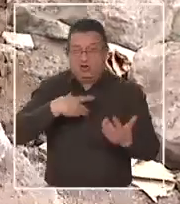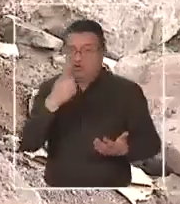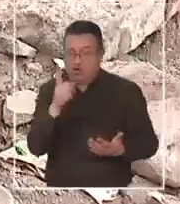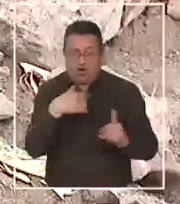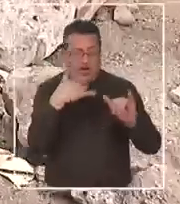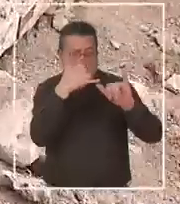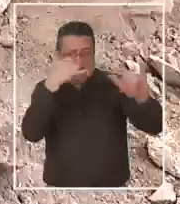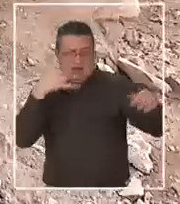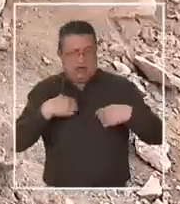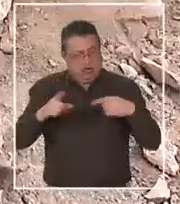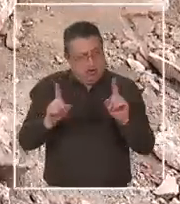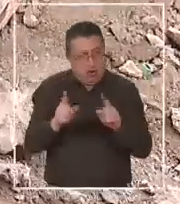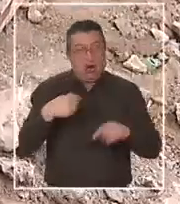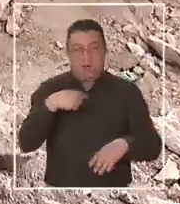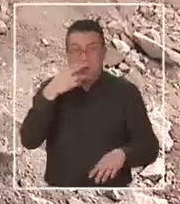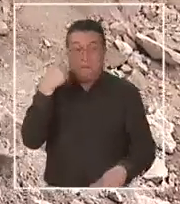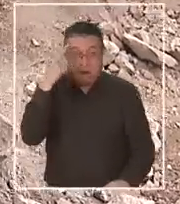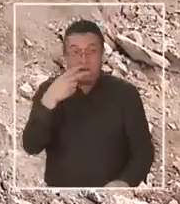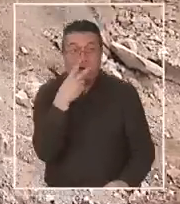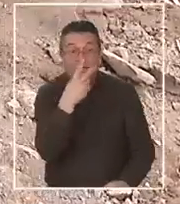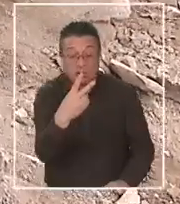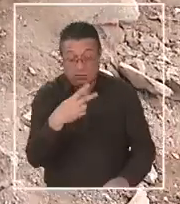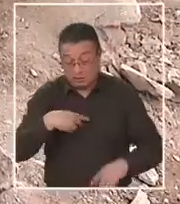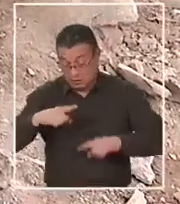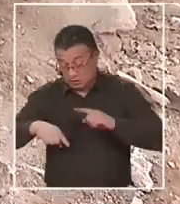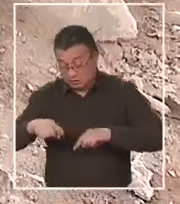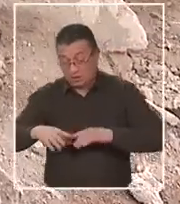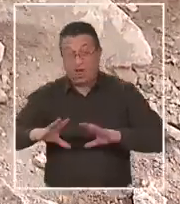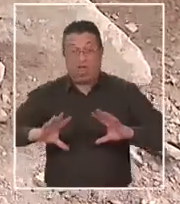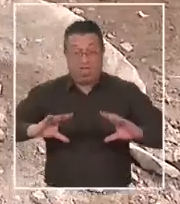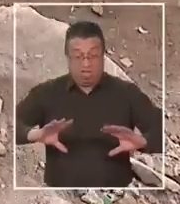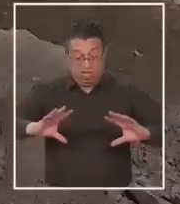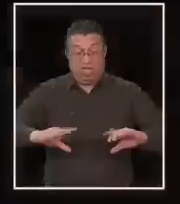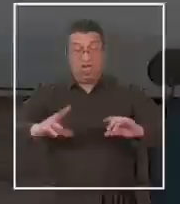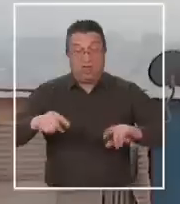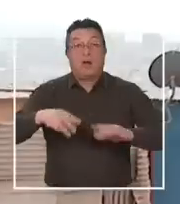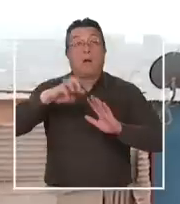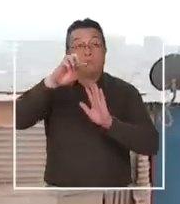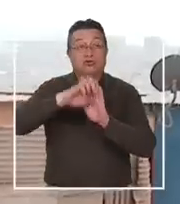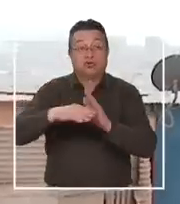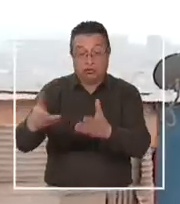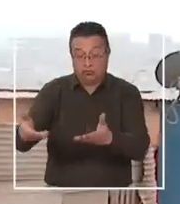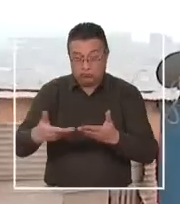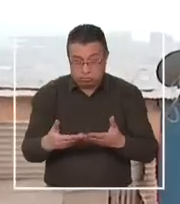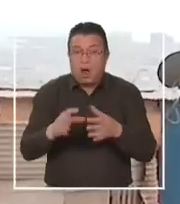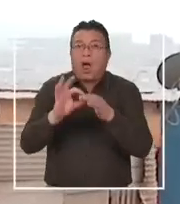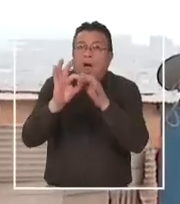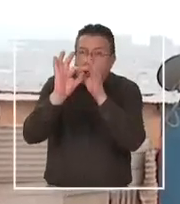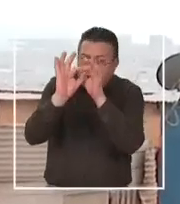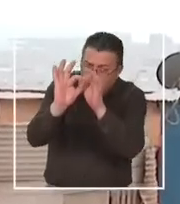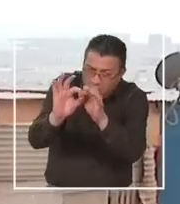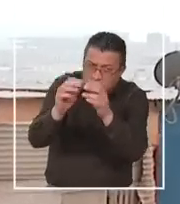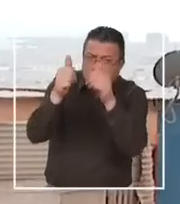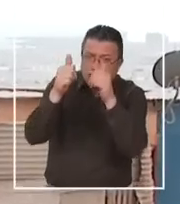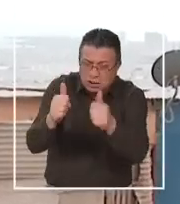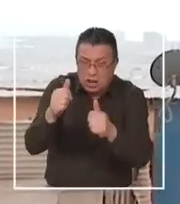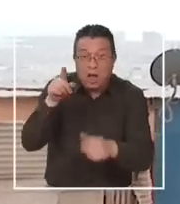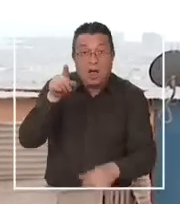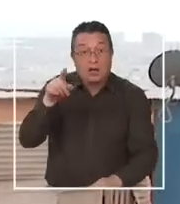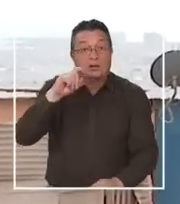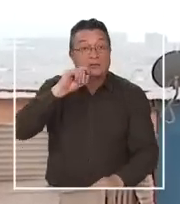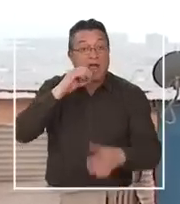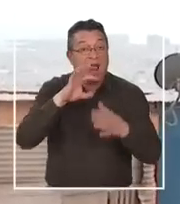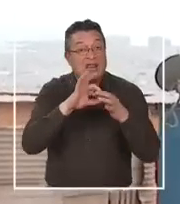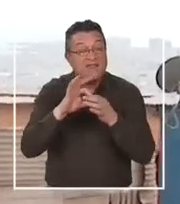mucho menos, pero sí nos damos cuenta que nuestro suelo es por relleno. Si nos traen un proyecto, bienvenido sea y se lo agradece. Pero eso no significa que